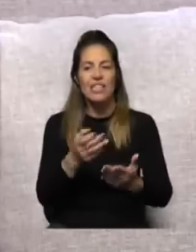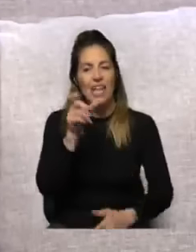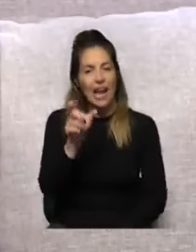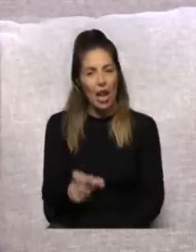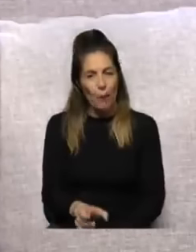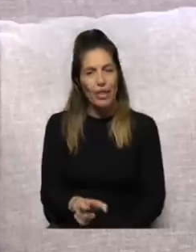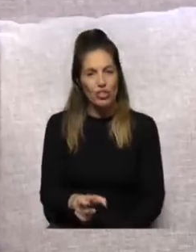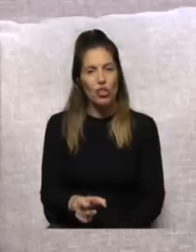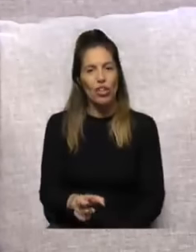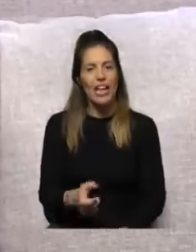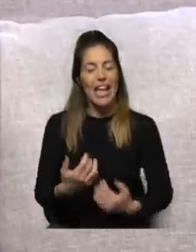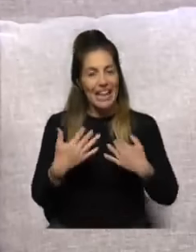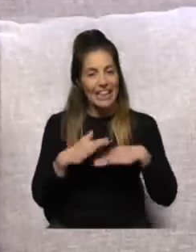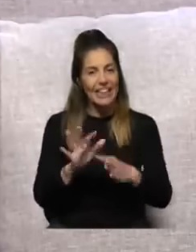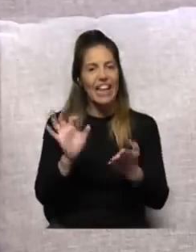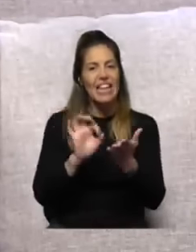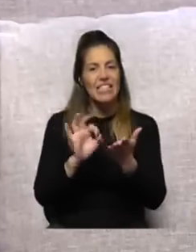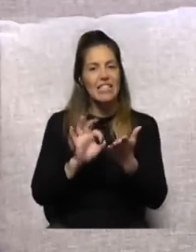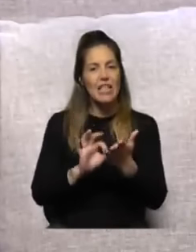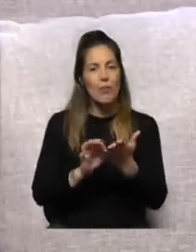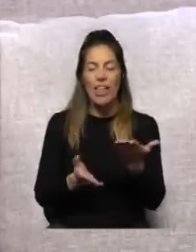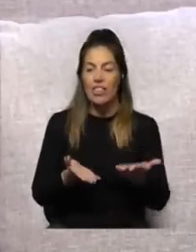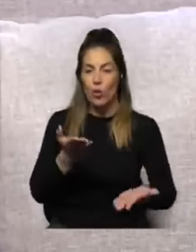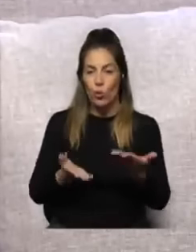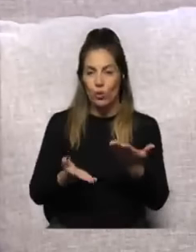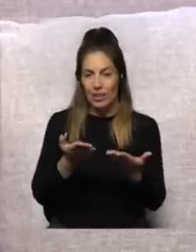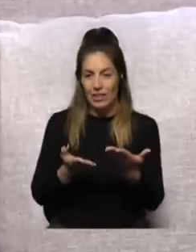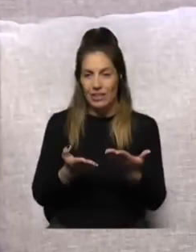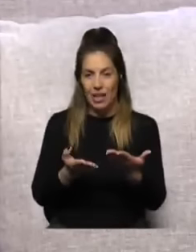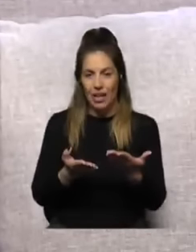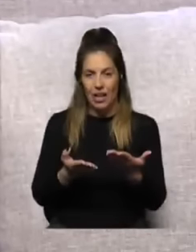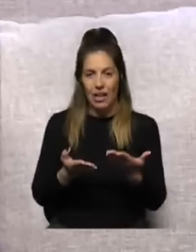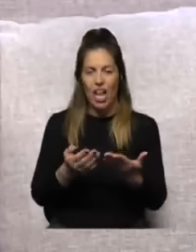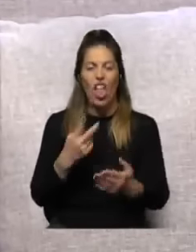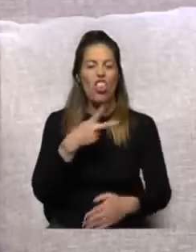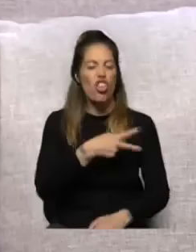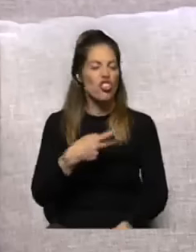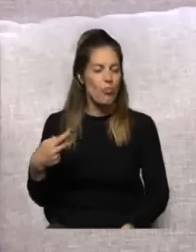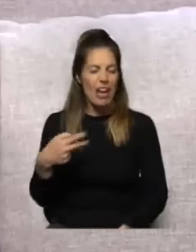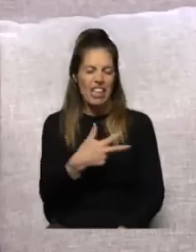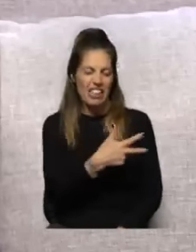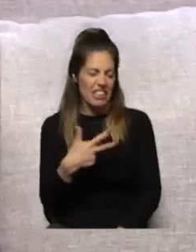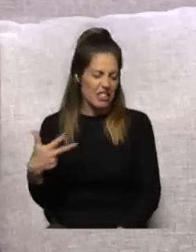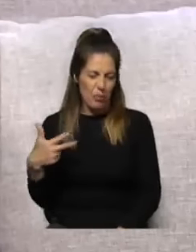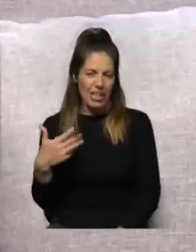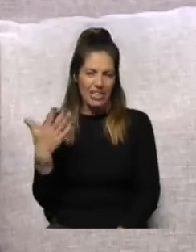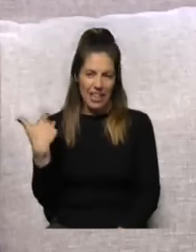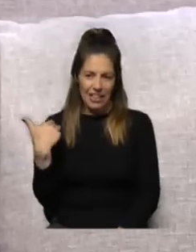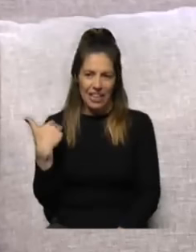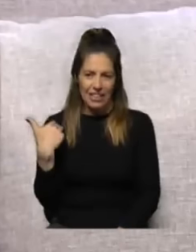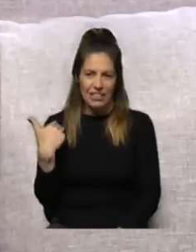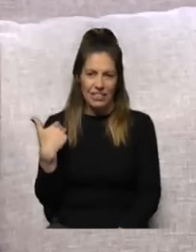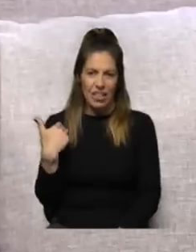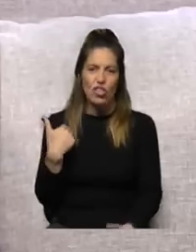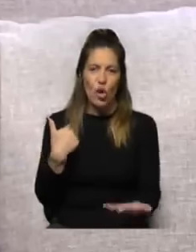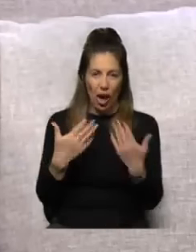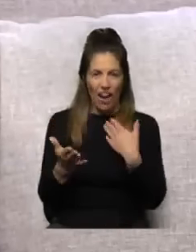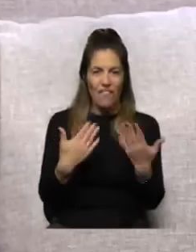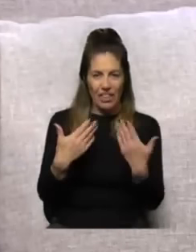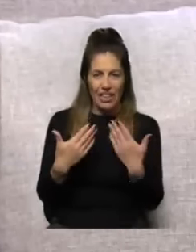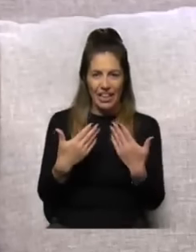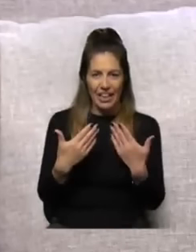que forman parte del sistema de justicia. Hace, no sé, 2 semanas, 3 semanas, traje a la descarga